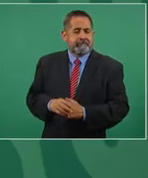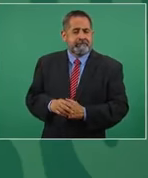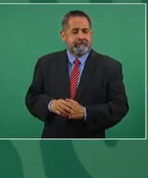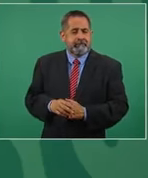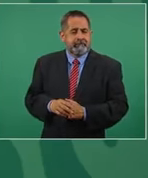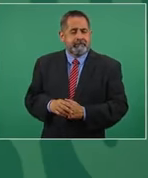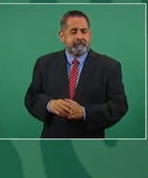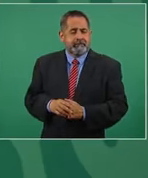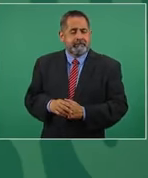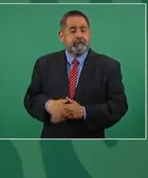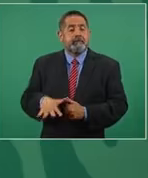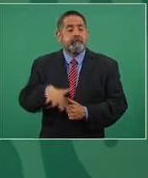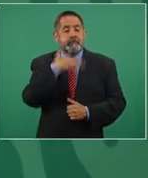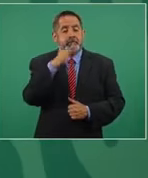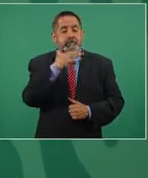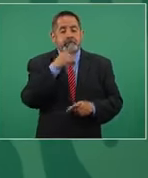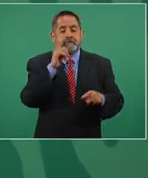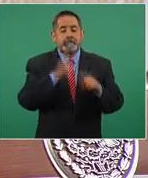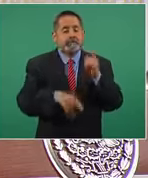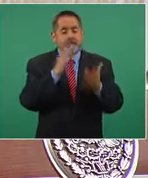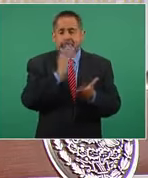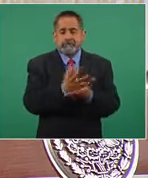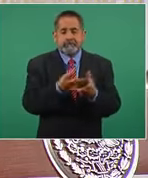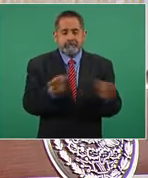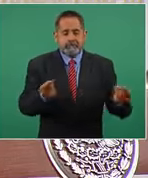pero se acabó la corrupción.